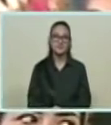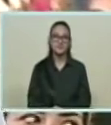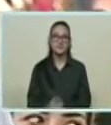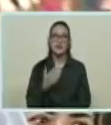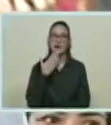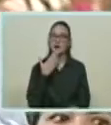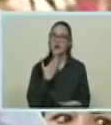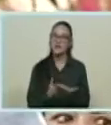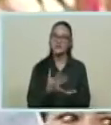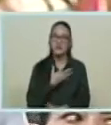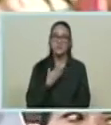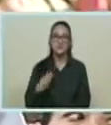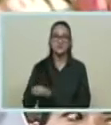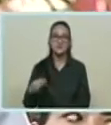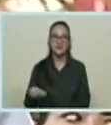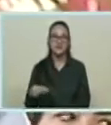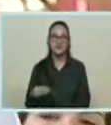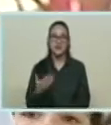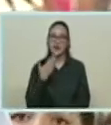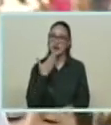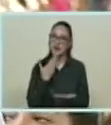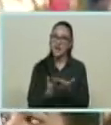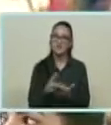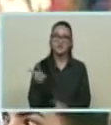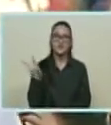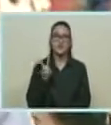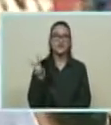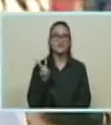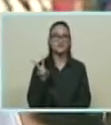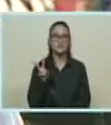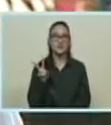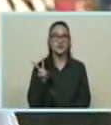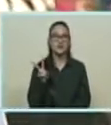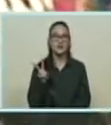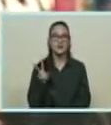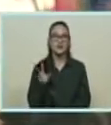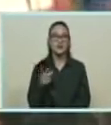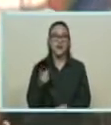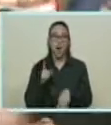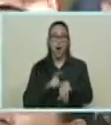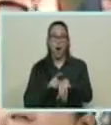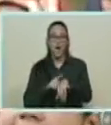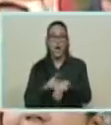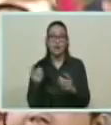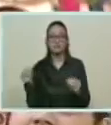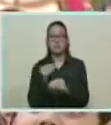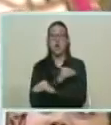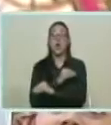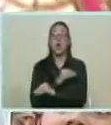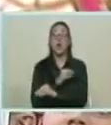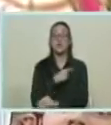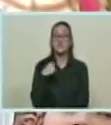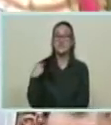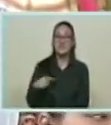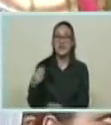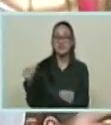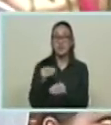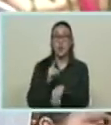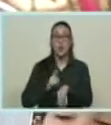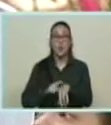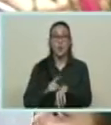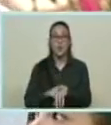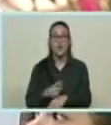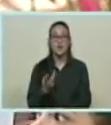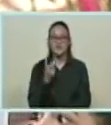Muchas gracias, presidente. Muchas gracias, Venezuela. Bueno, presidente, todavía con el horario volteado, podemos afirmar que fue